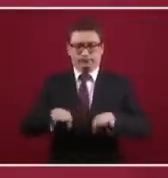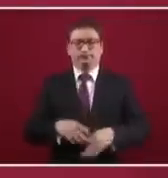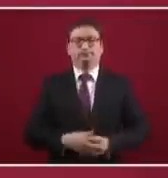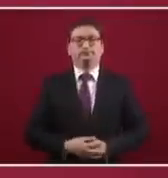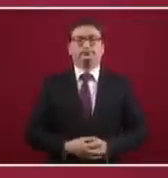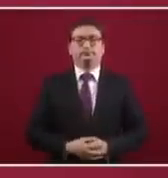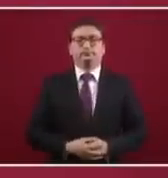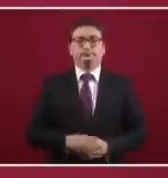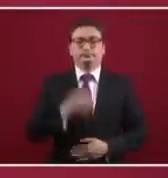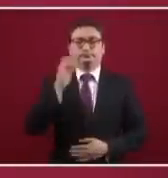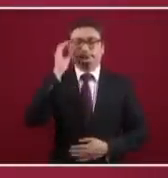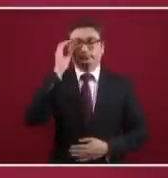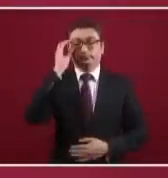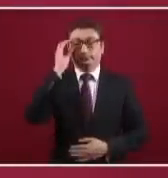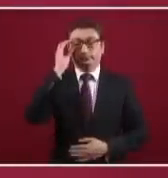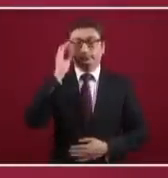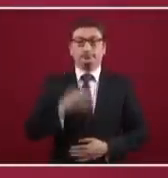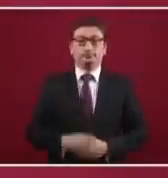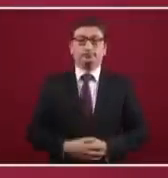Y